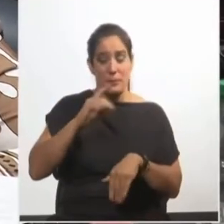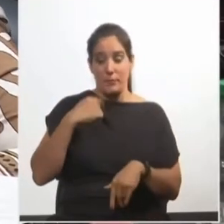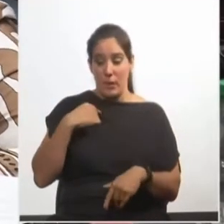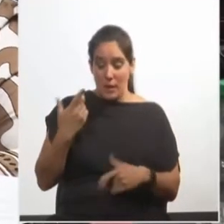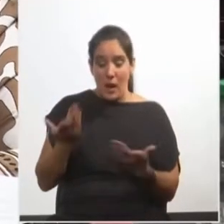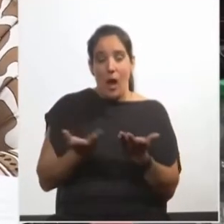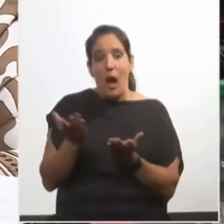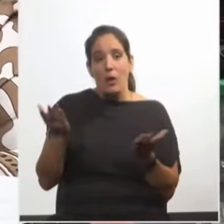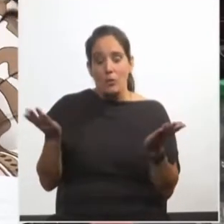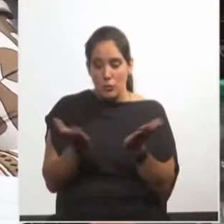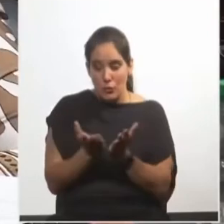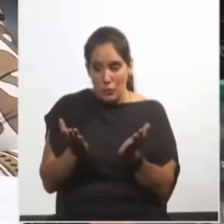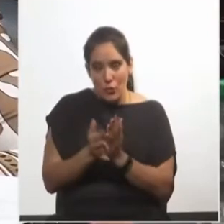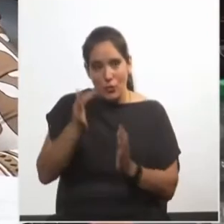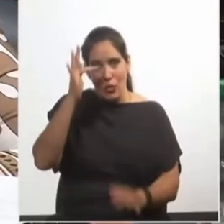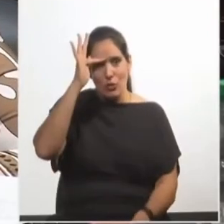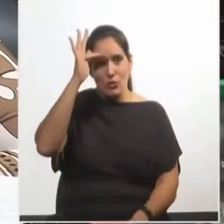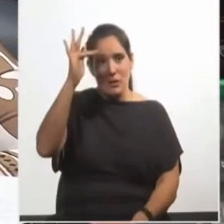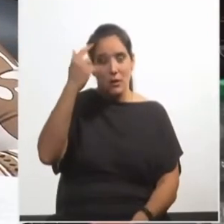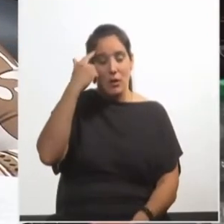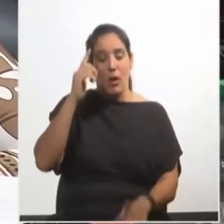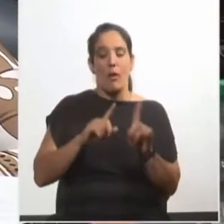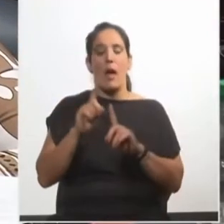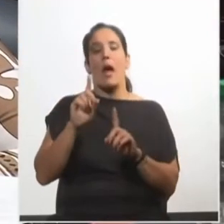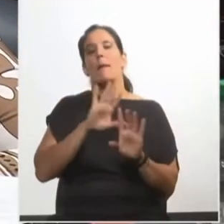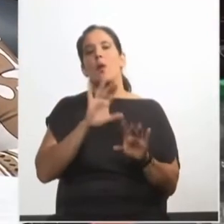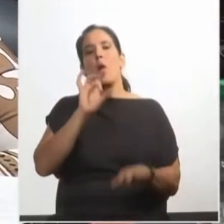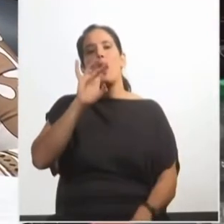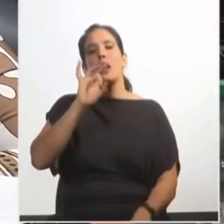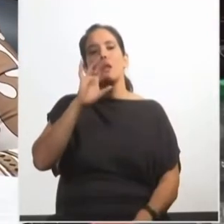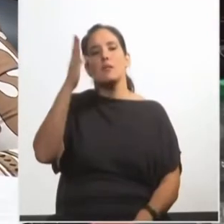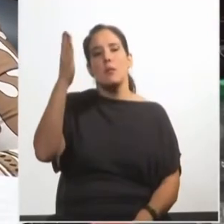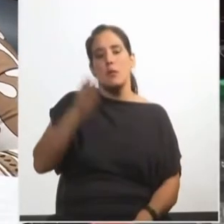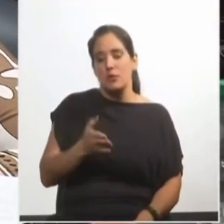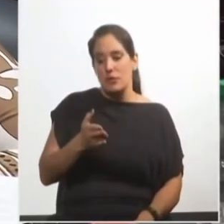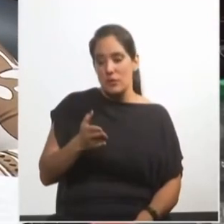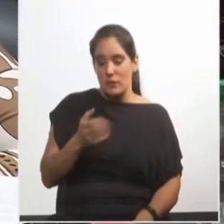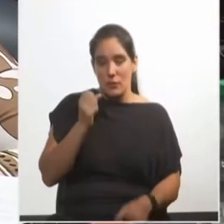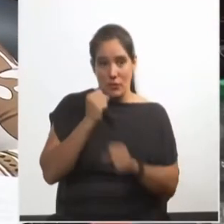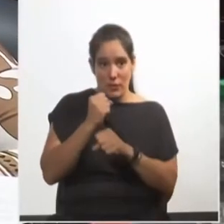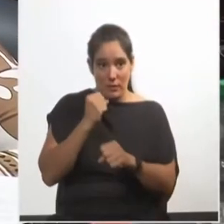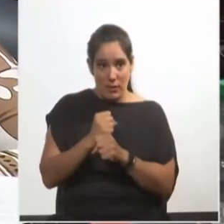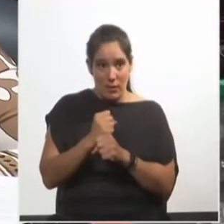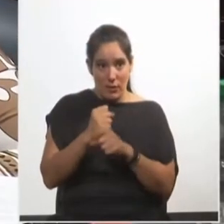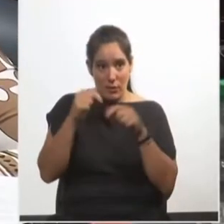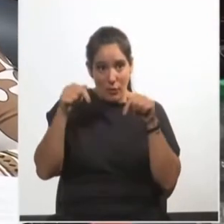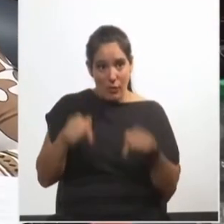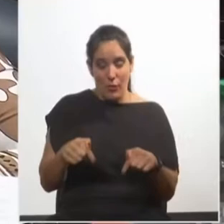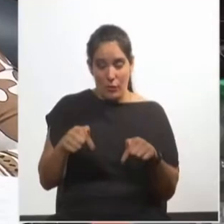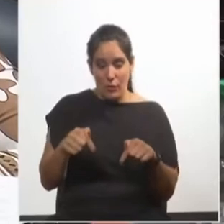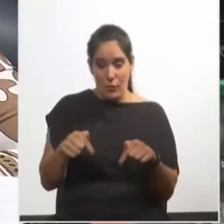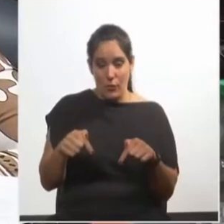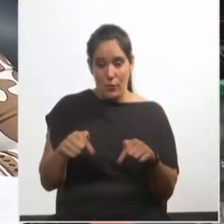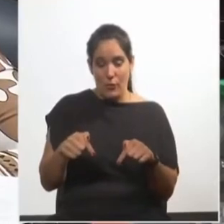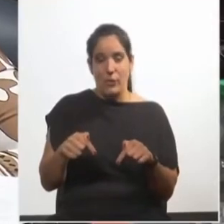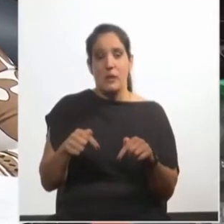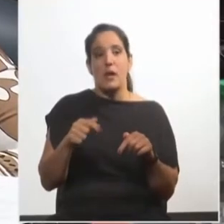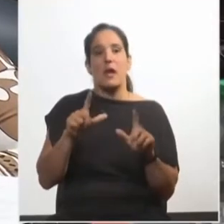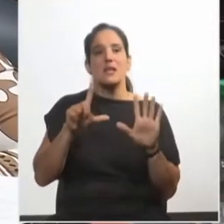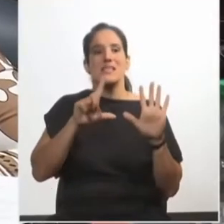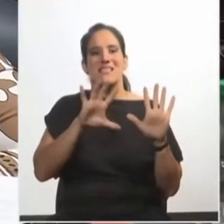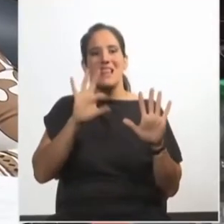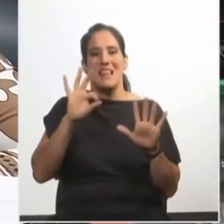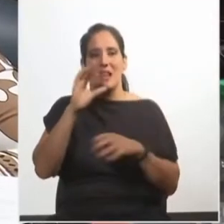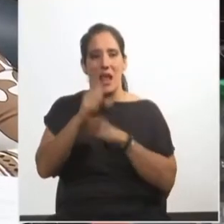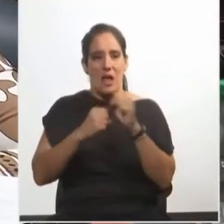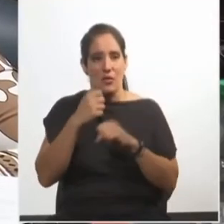realizado muestran al menos que un 15% de los actuales trabajadores llegarán a los 70 años sin